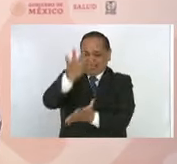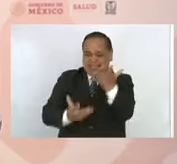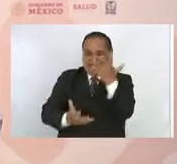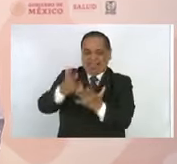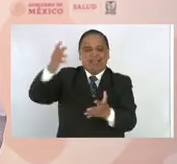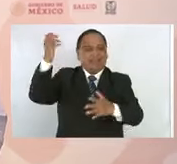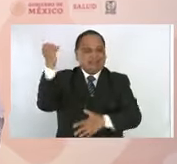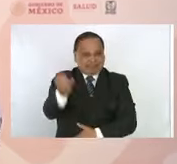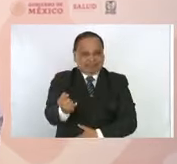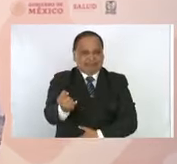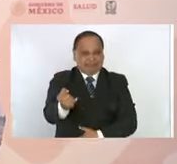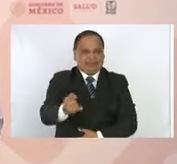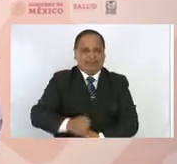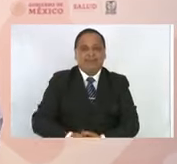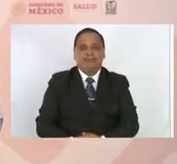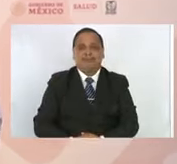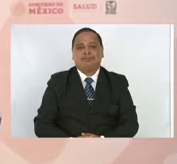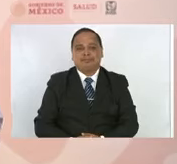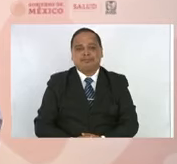sin